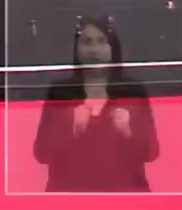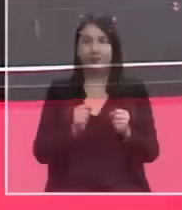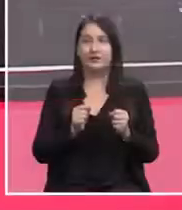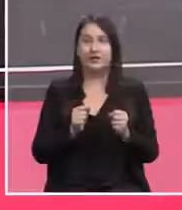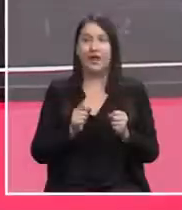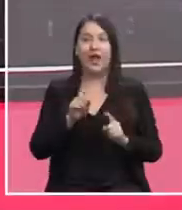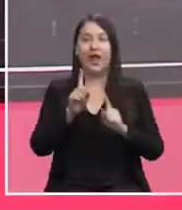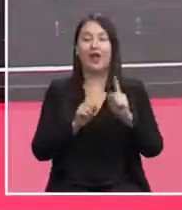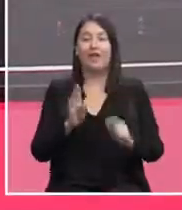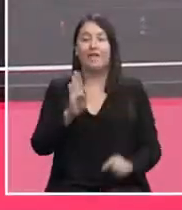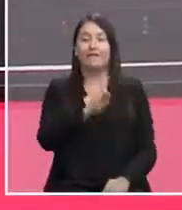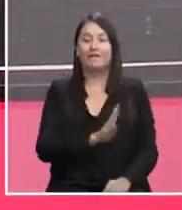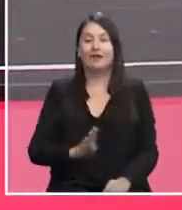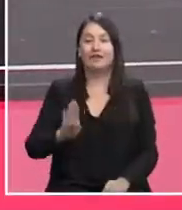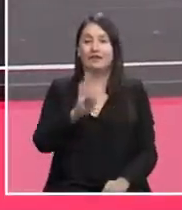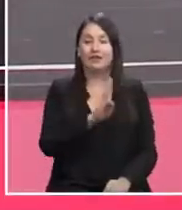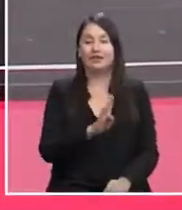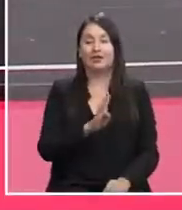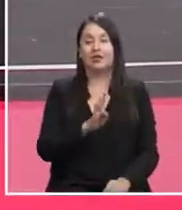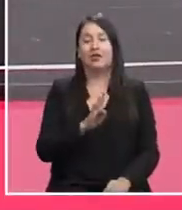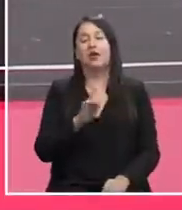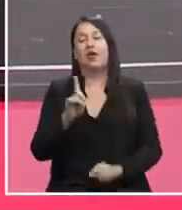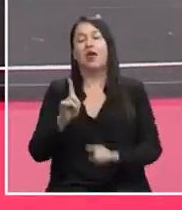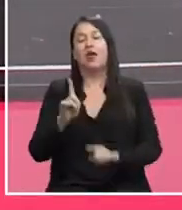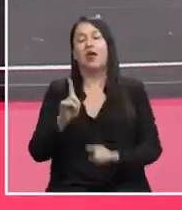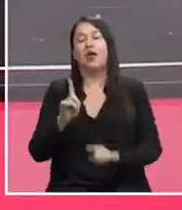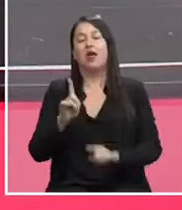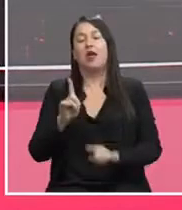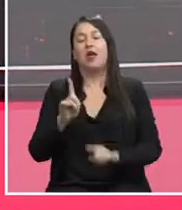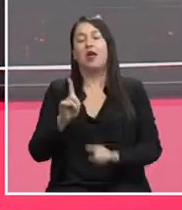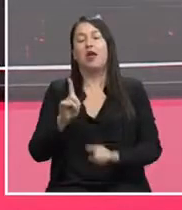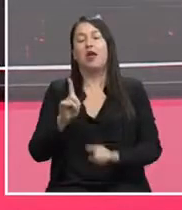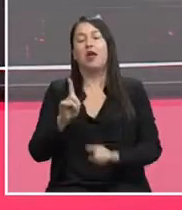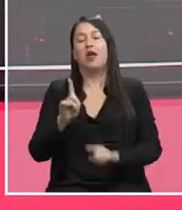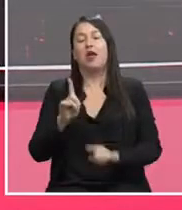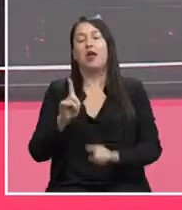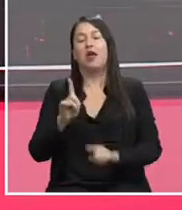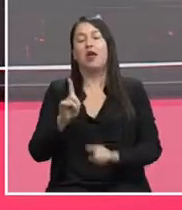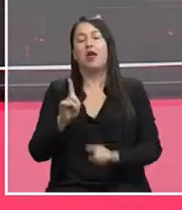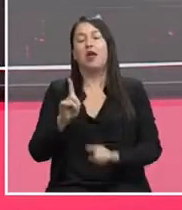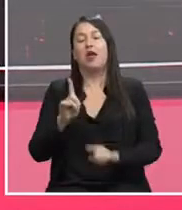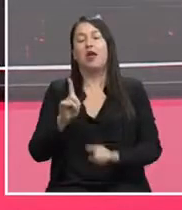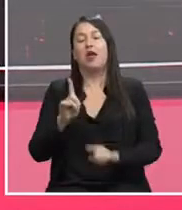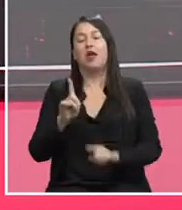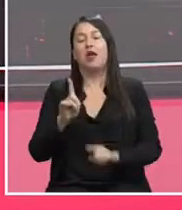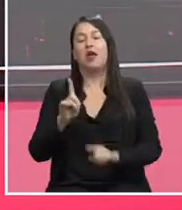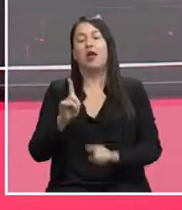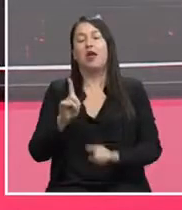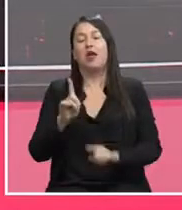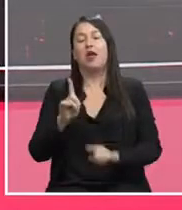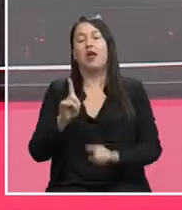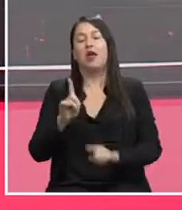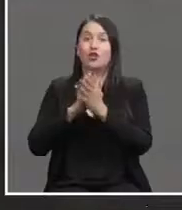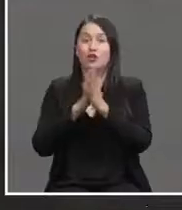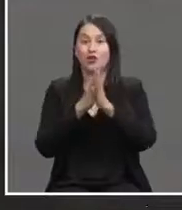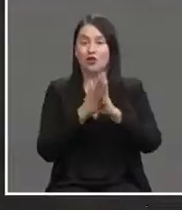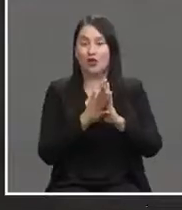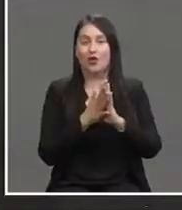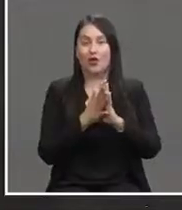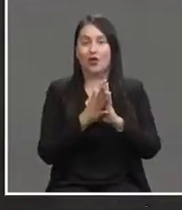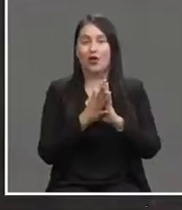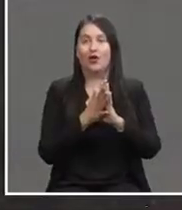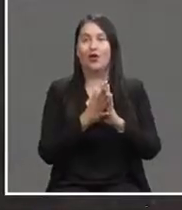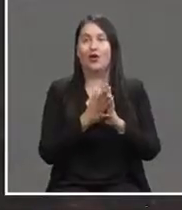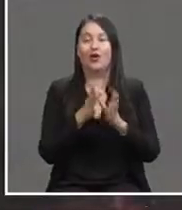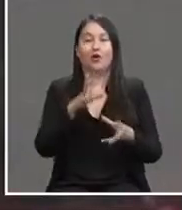Si tú, por supuesto, la virtud de la sabiduría, de la justicia, de la prudencia, son virtudes superiores, pero todas ellas presuponen la andreia, la